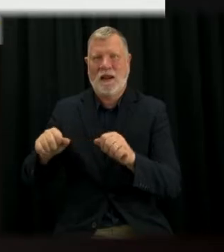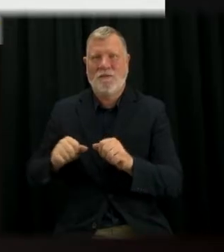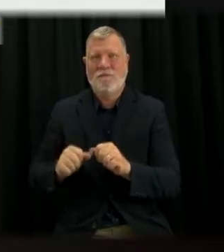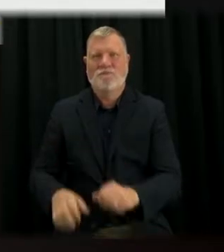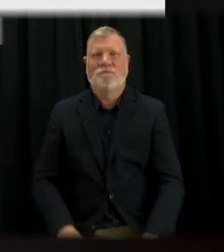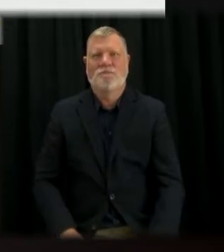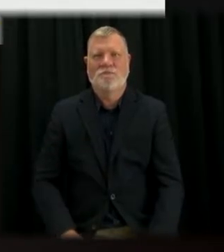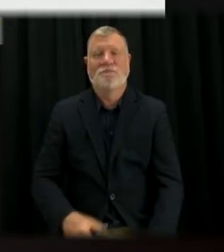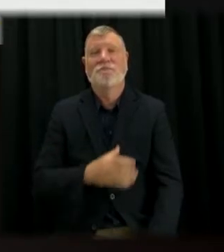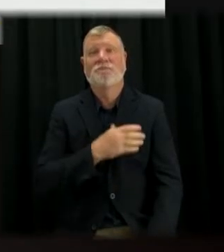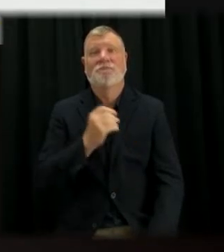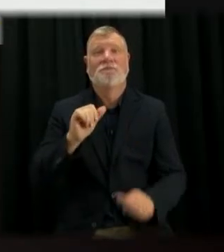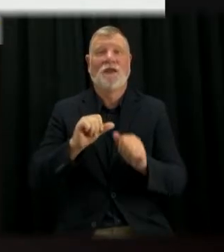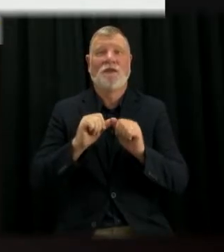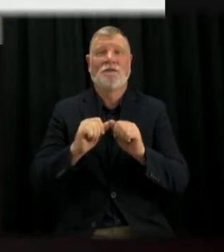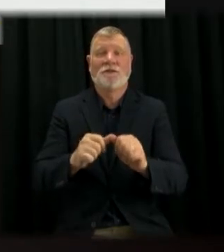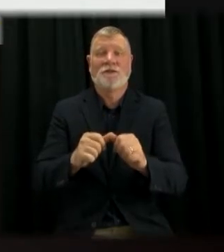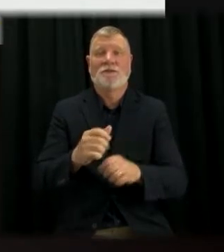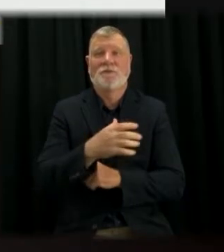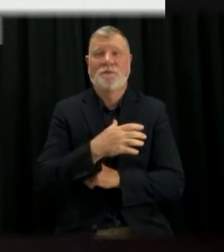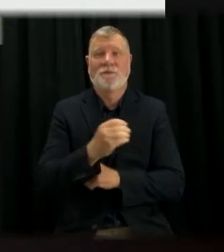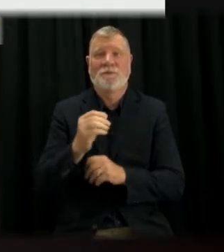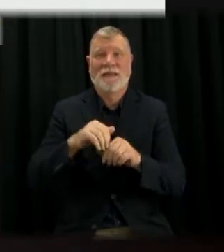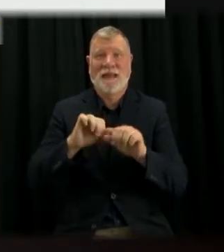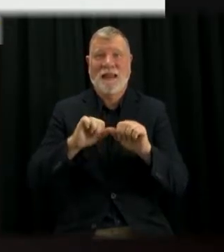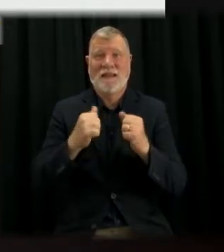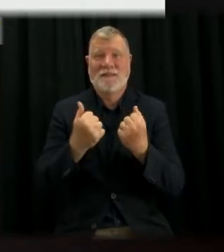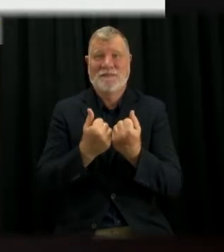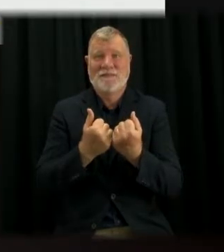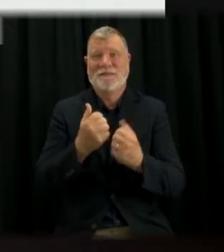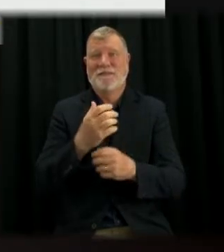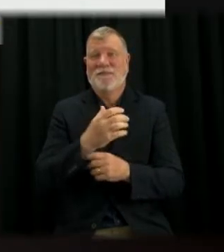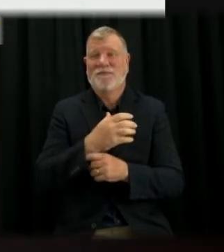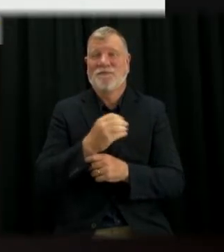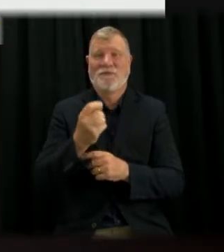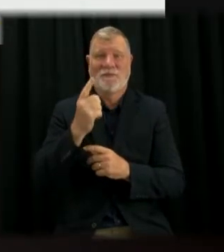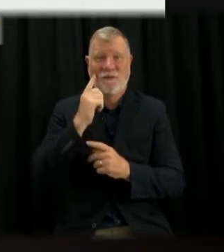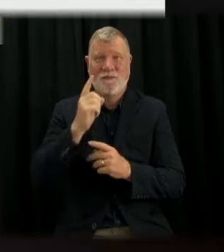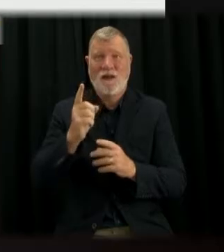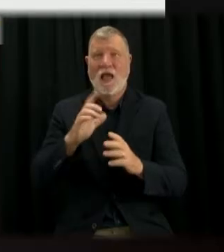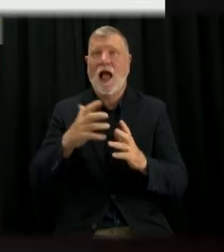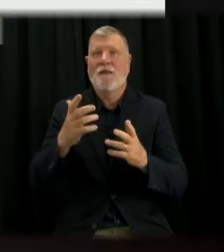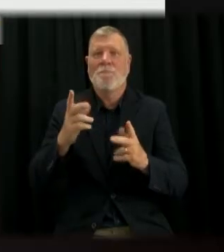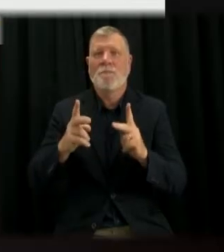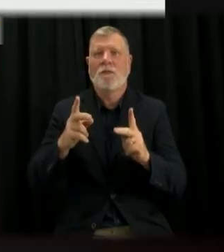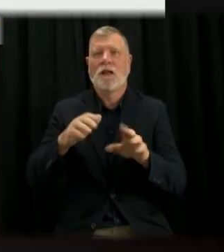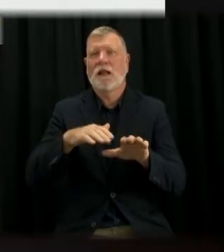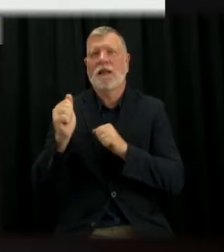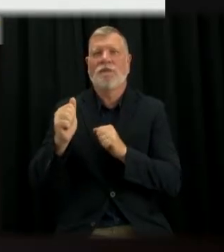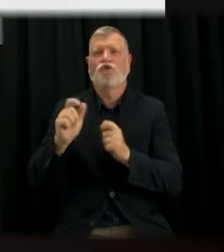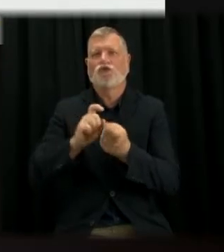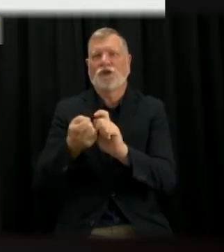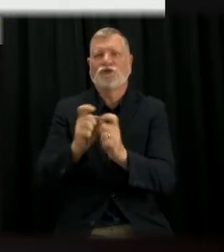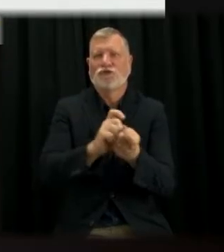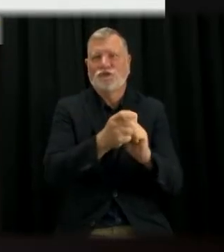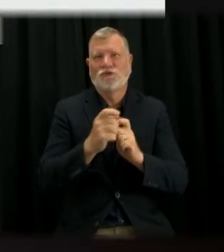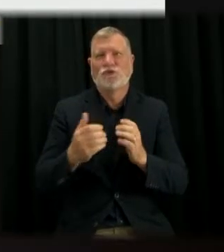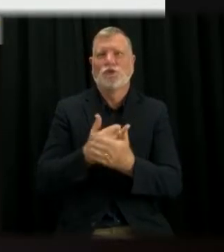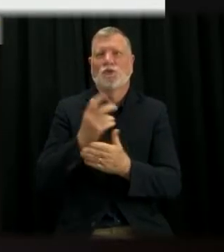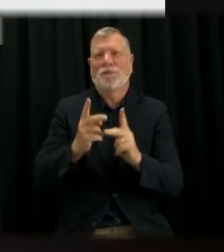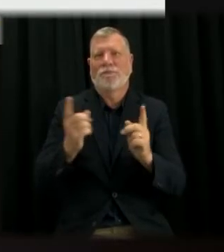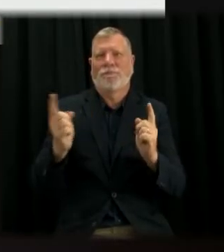área de contabilidad central y falta de continuidad en las agencias debido a la alta pérdida de